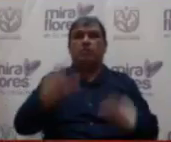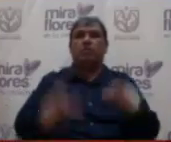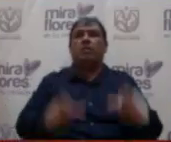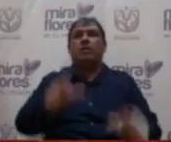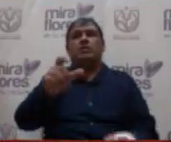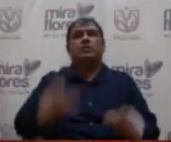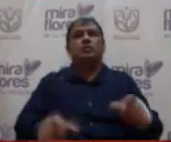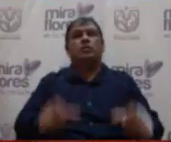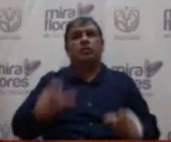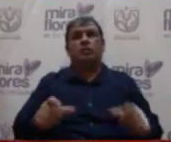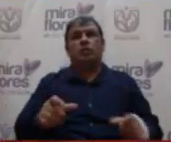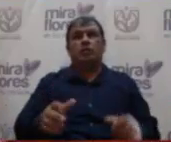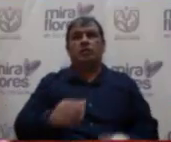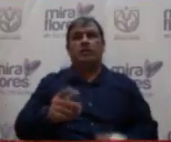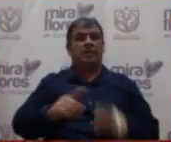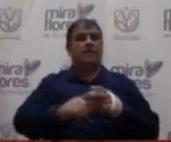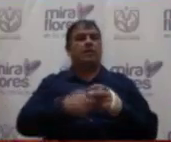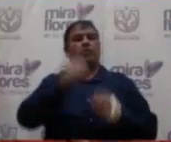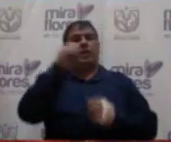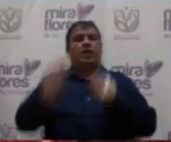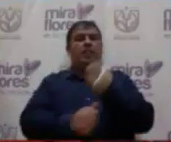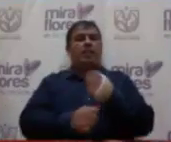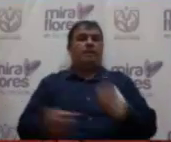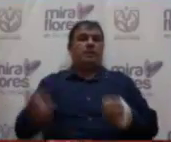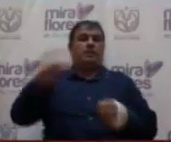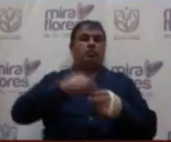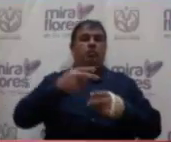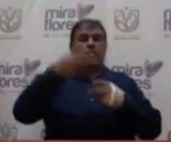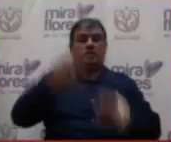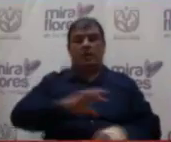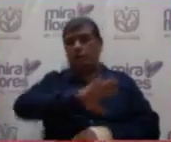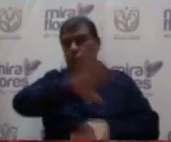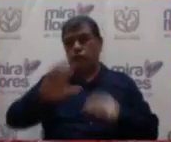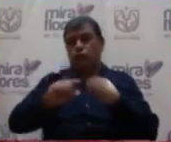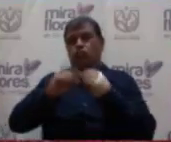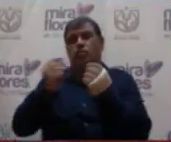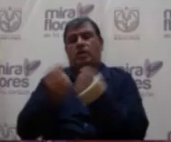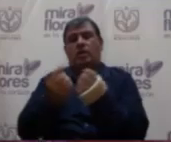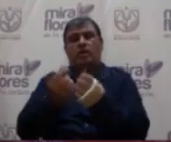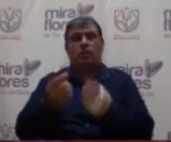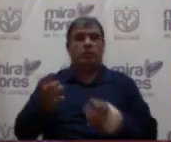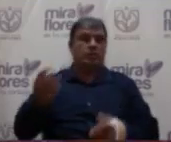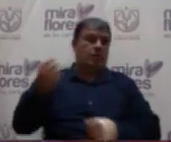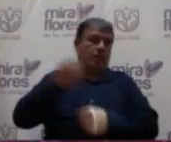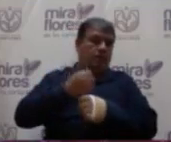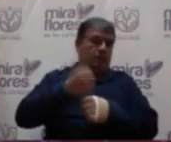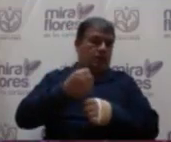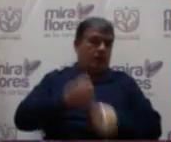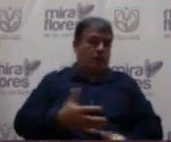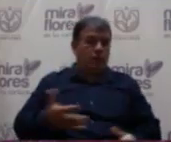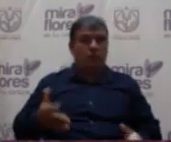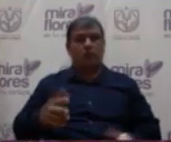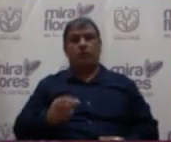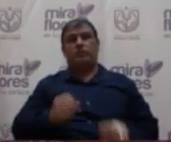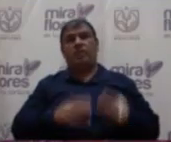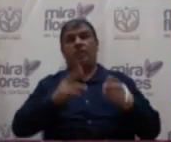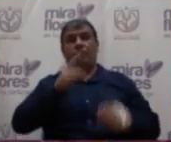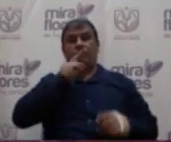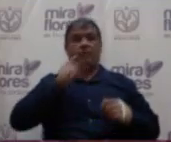personas, comenzando por el señor gerente de Participación Vecinal y todo el equipo y todos los funcionarios que, estando en día